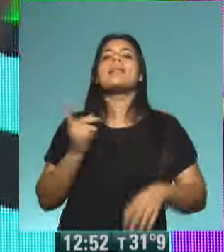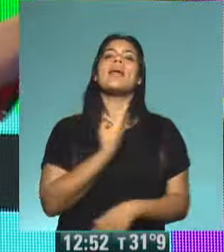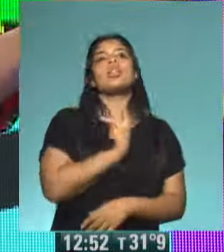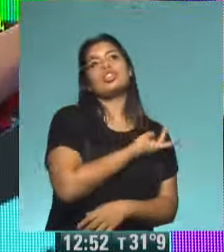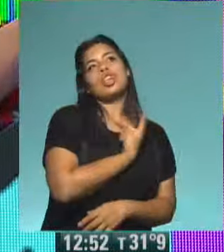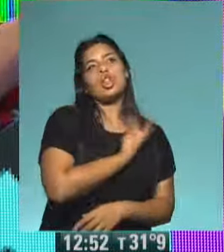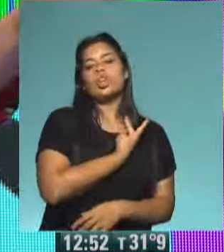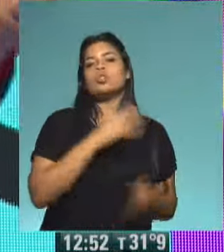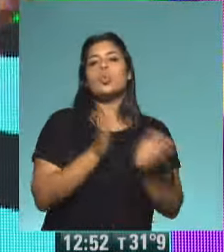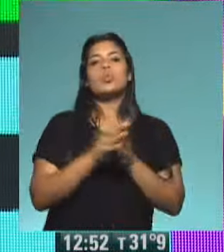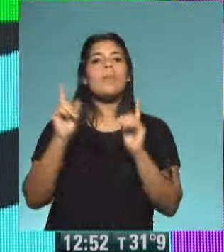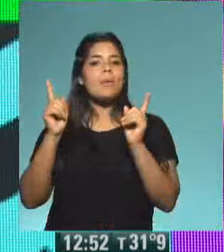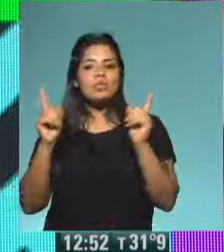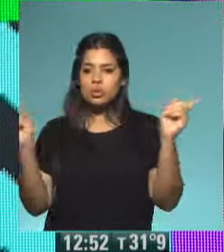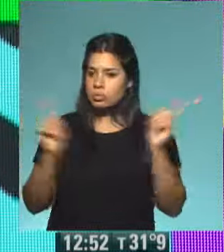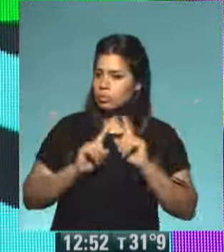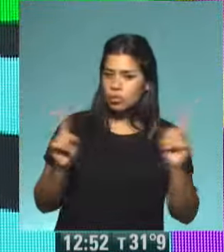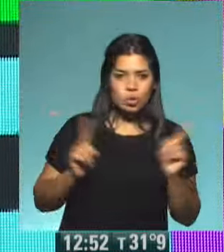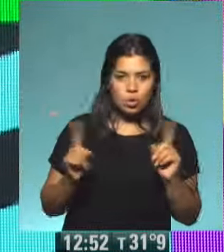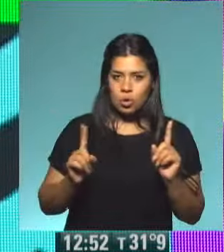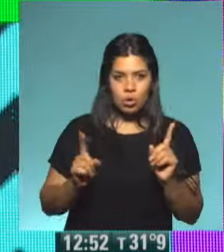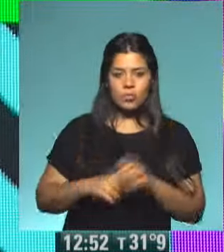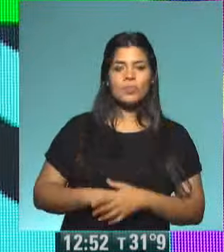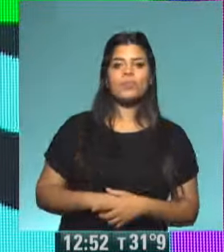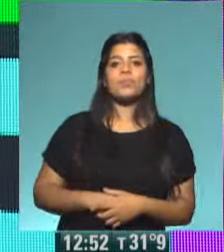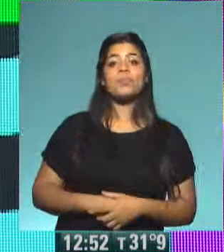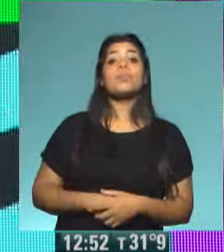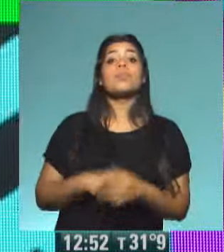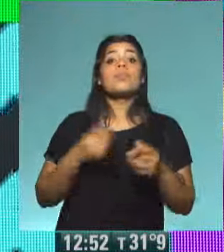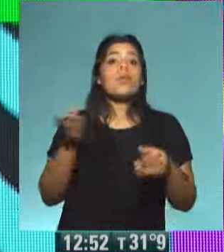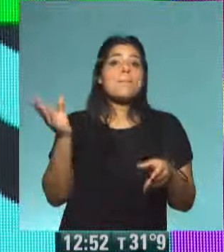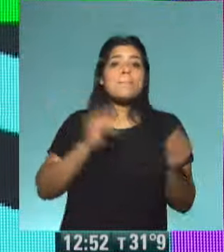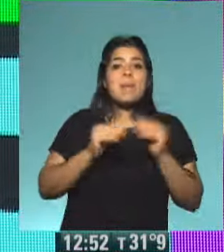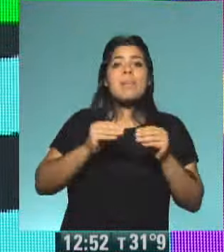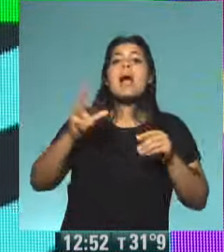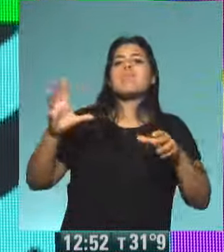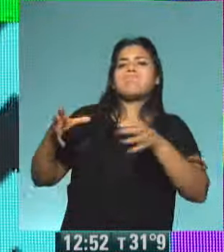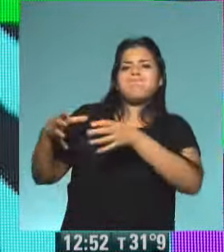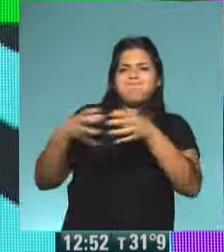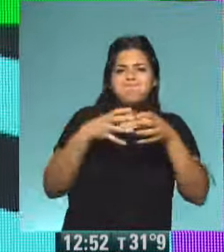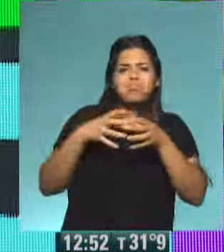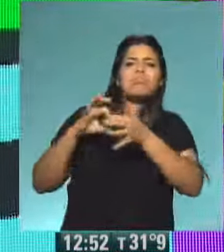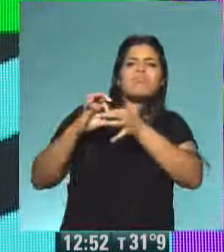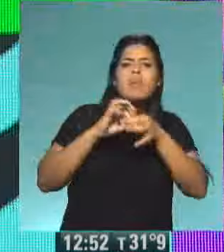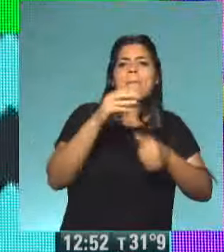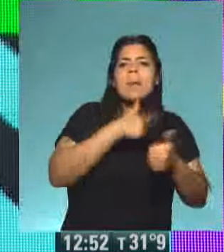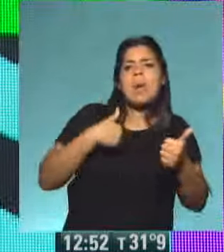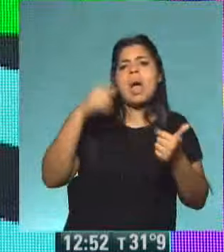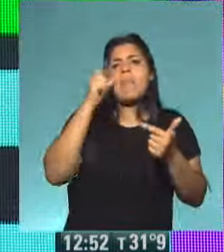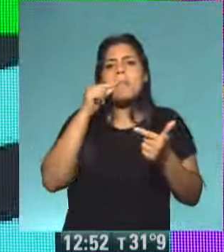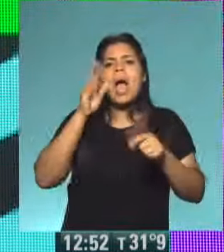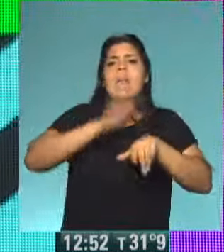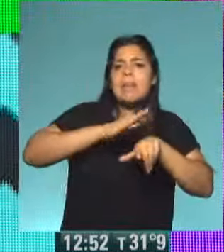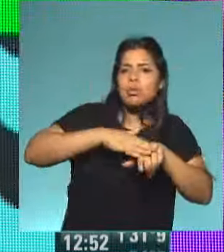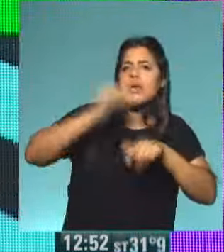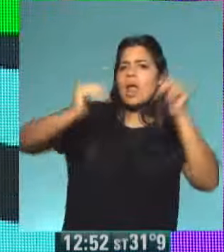con nuestros docentes acompañándolos y acompañándolas, sino que lo hicimos todos juntos. Madres, padres, tutores,